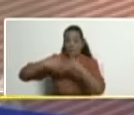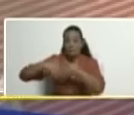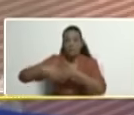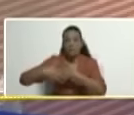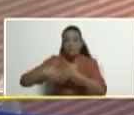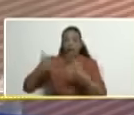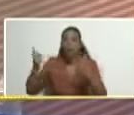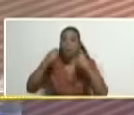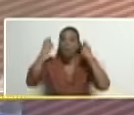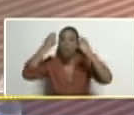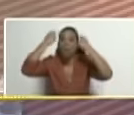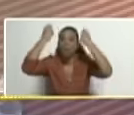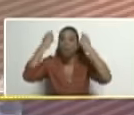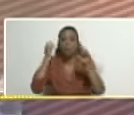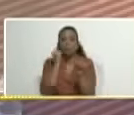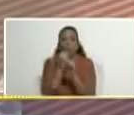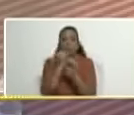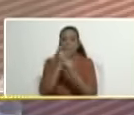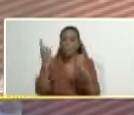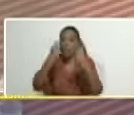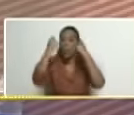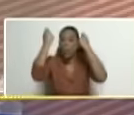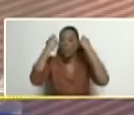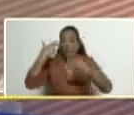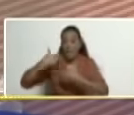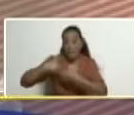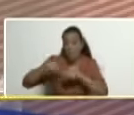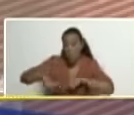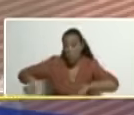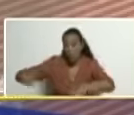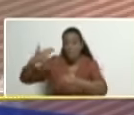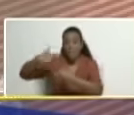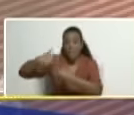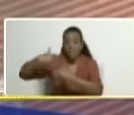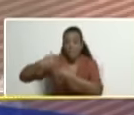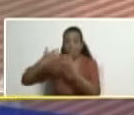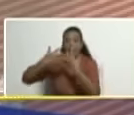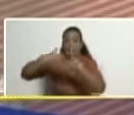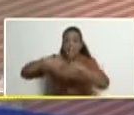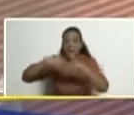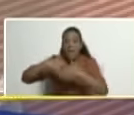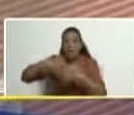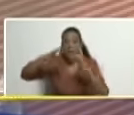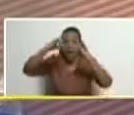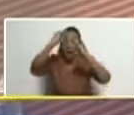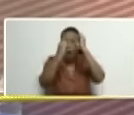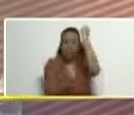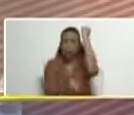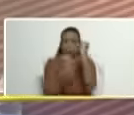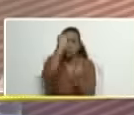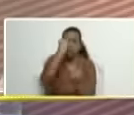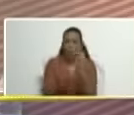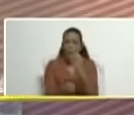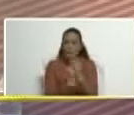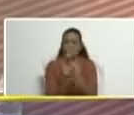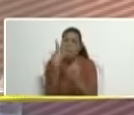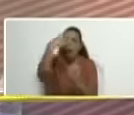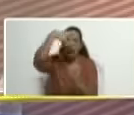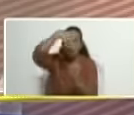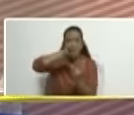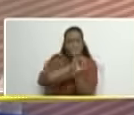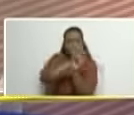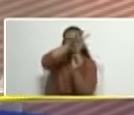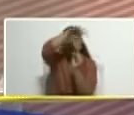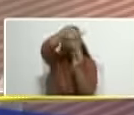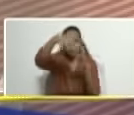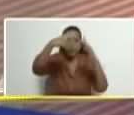lancemos una jornada desde PDVSA, desde los campos petroleros, desde las instalaciones productivas,